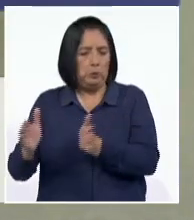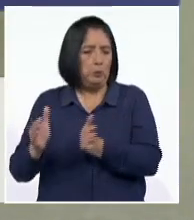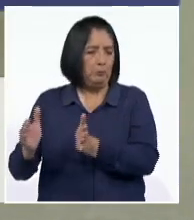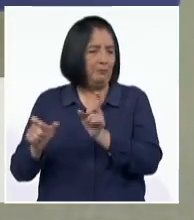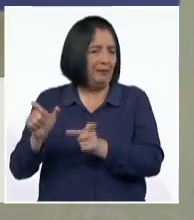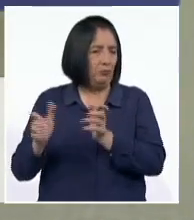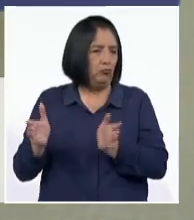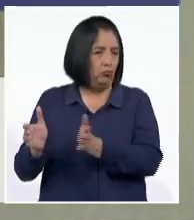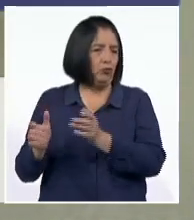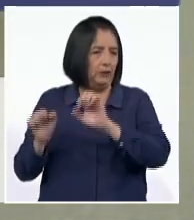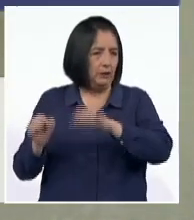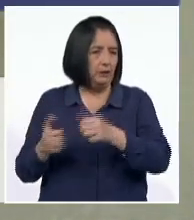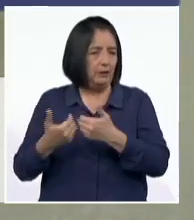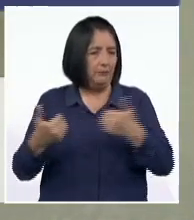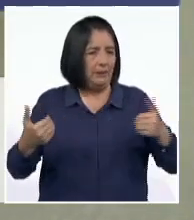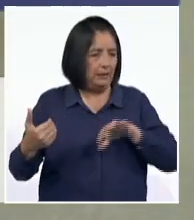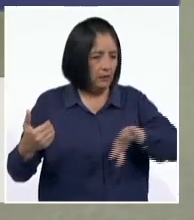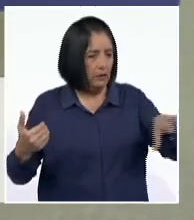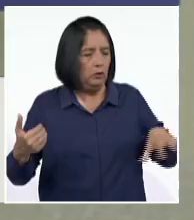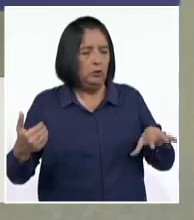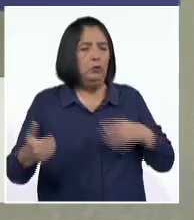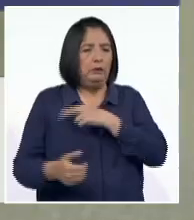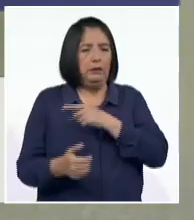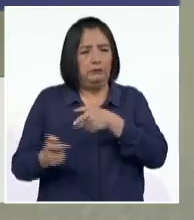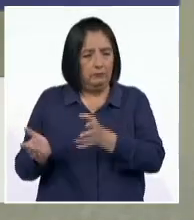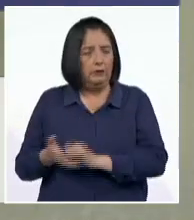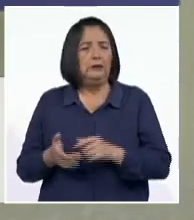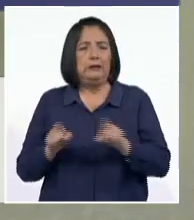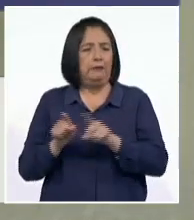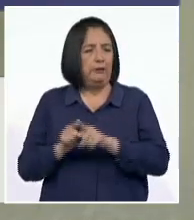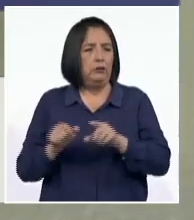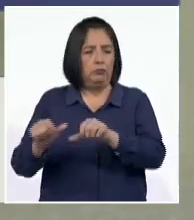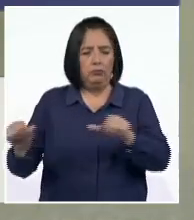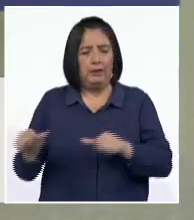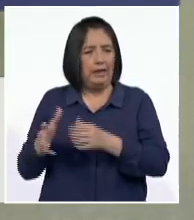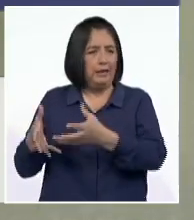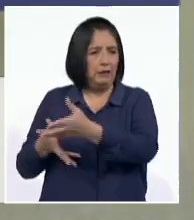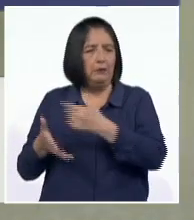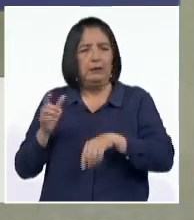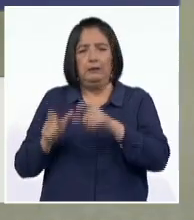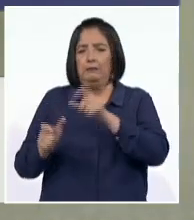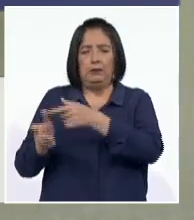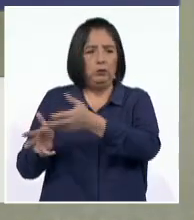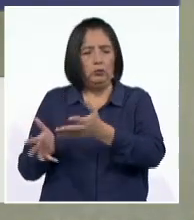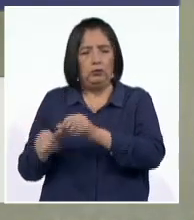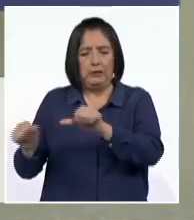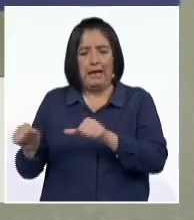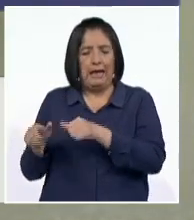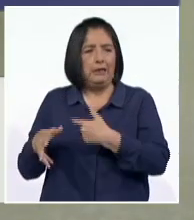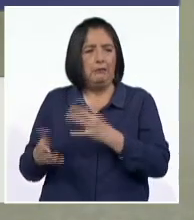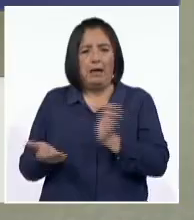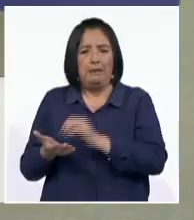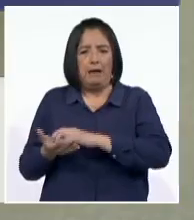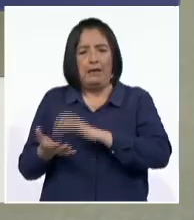pacientes que ameriten un aislamiento hospitalario y también una área de shock trauma para aquellos pacientes que necesiten un